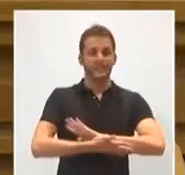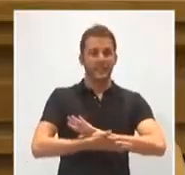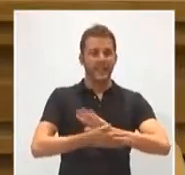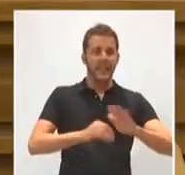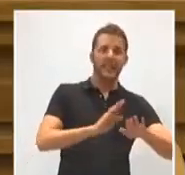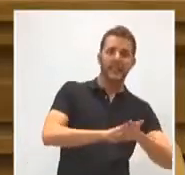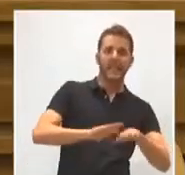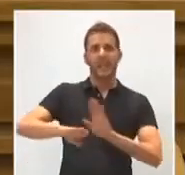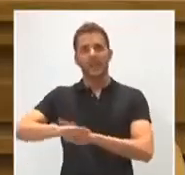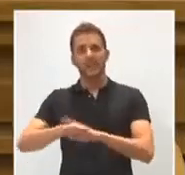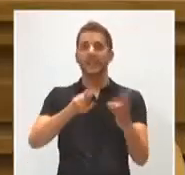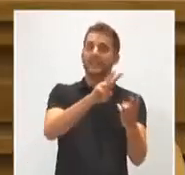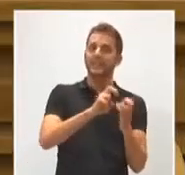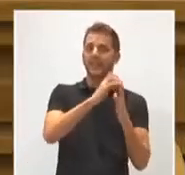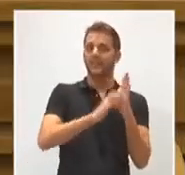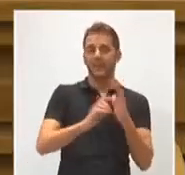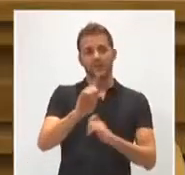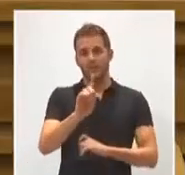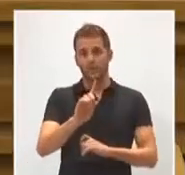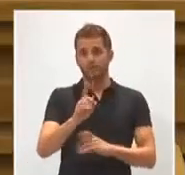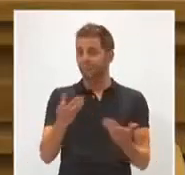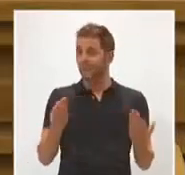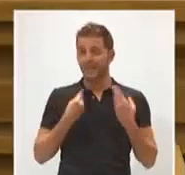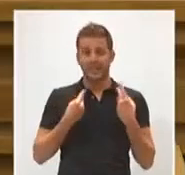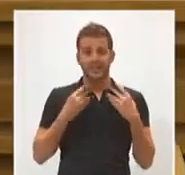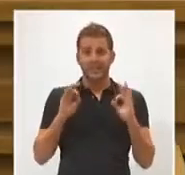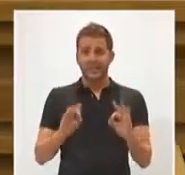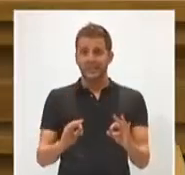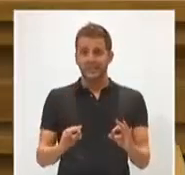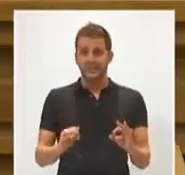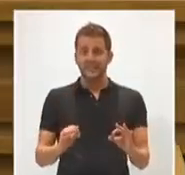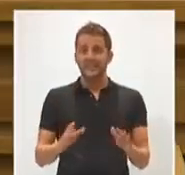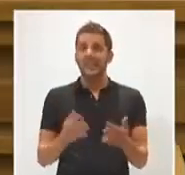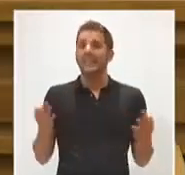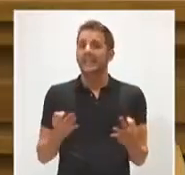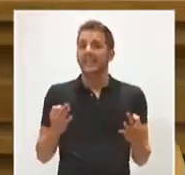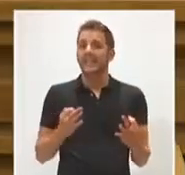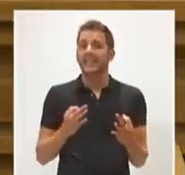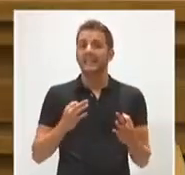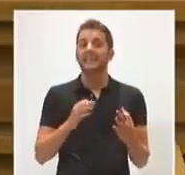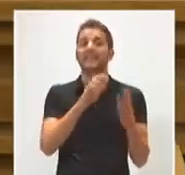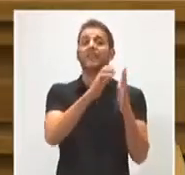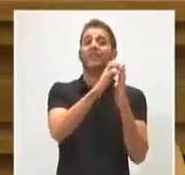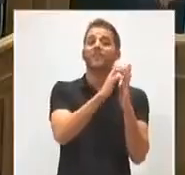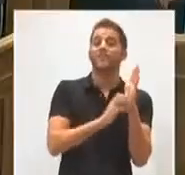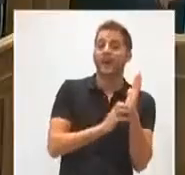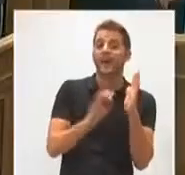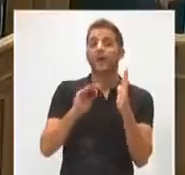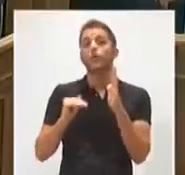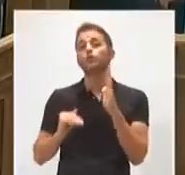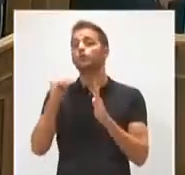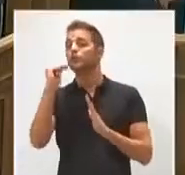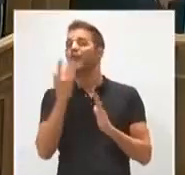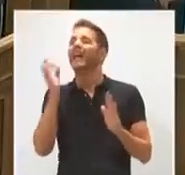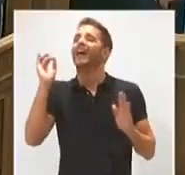impuestos como todo en la vida lo que sí es más de un lado que de otro es a quién se le sube a quién se le baja nosotros